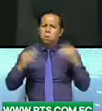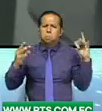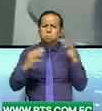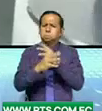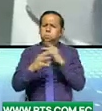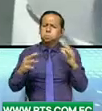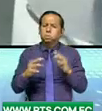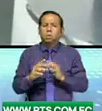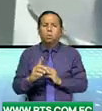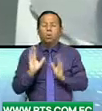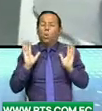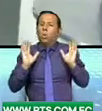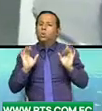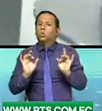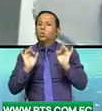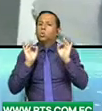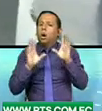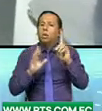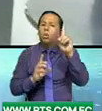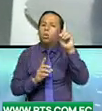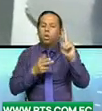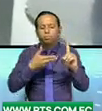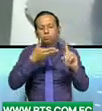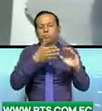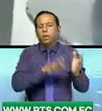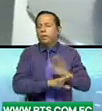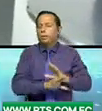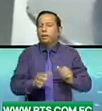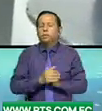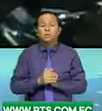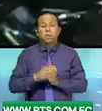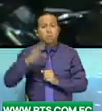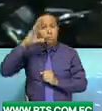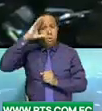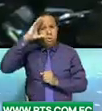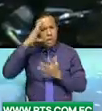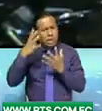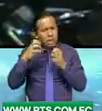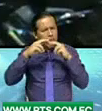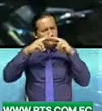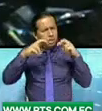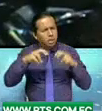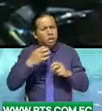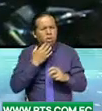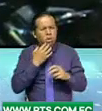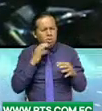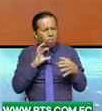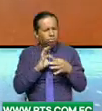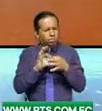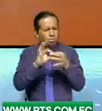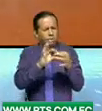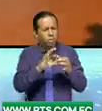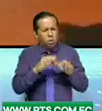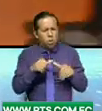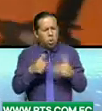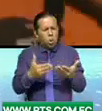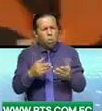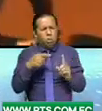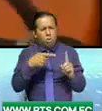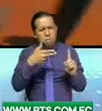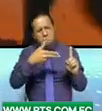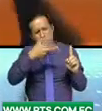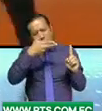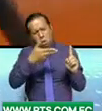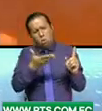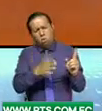personas heridas lo que sí trata la policía de investigar y atar cabos es de que si lo que ocurrió aquí con el señor de la barbería